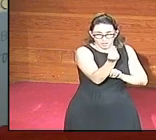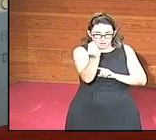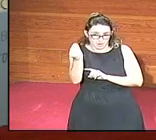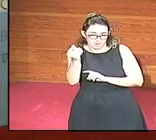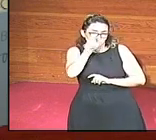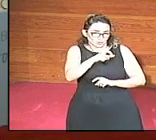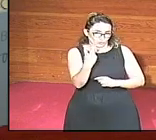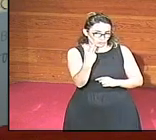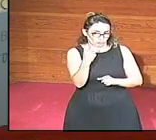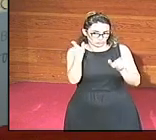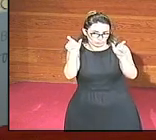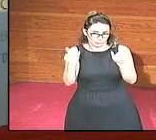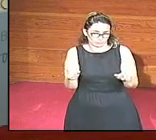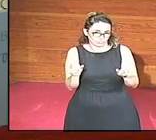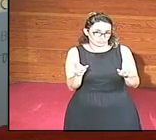rusos